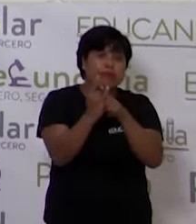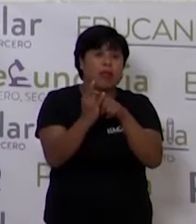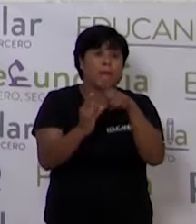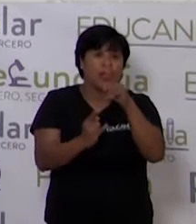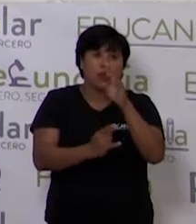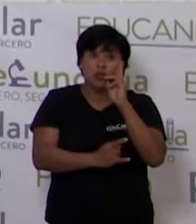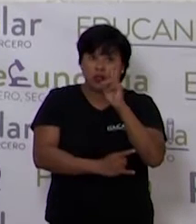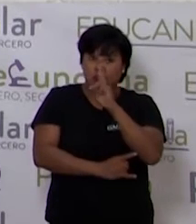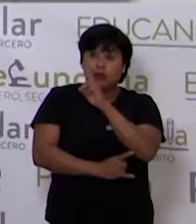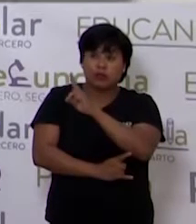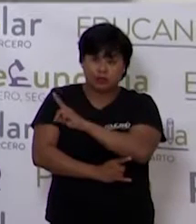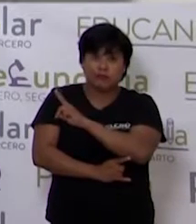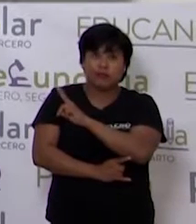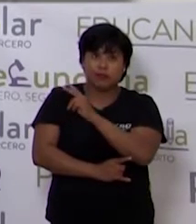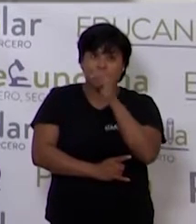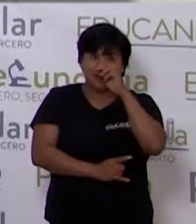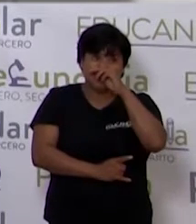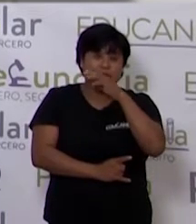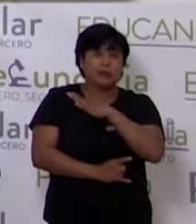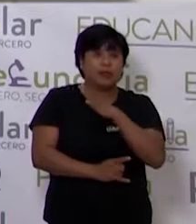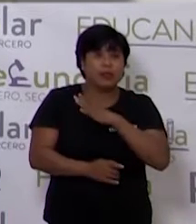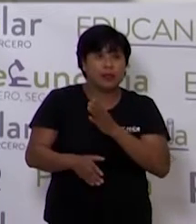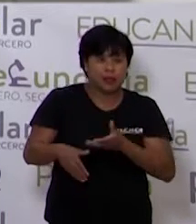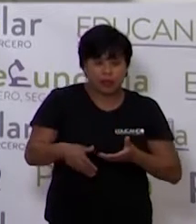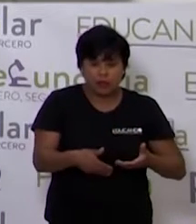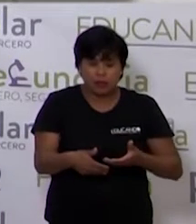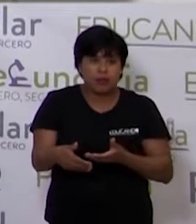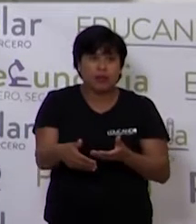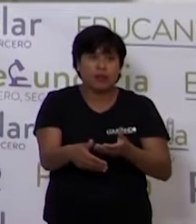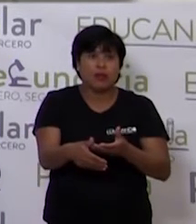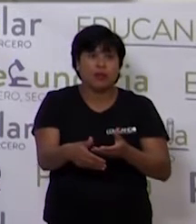te das cuenta, tiene un caminito